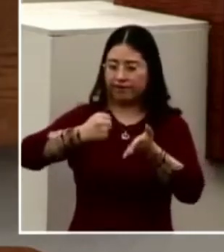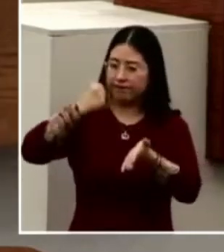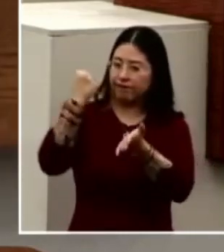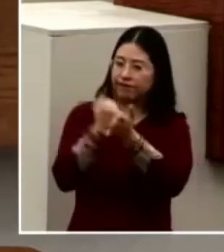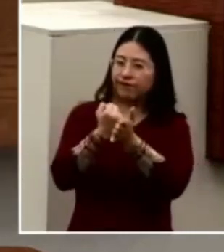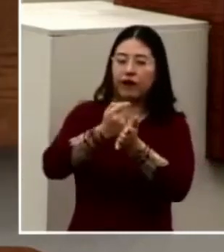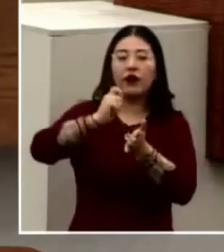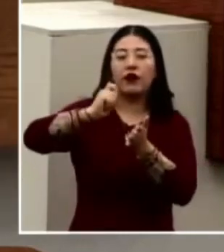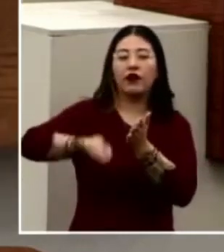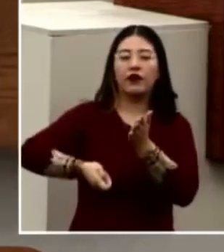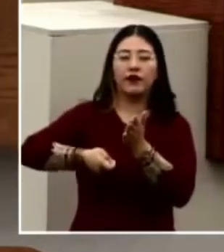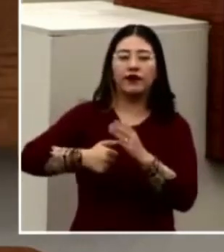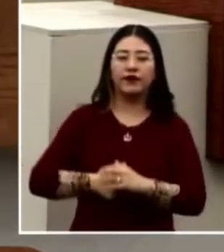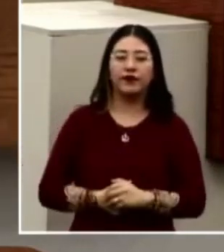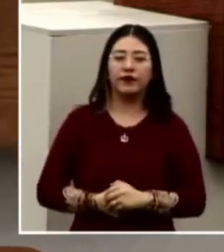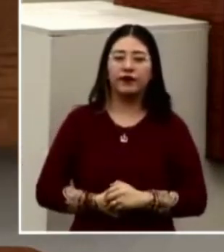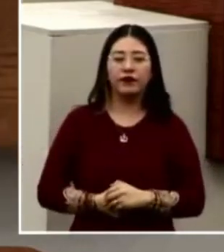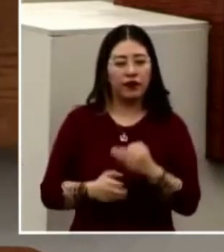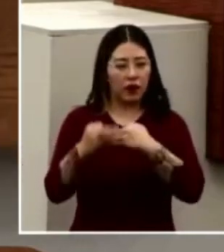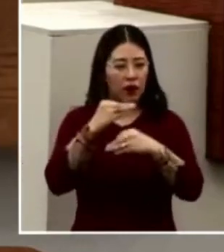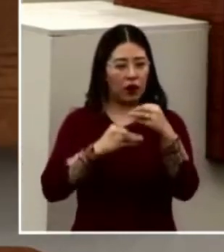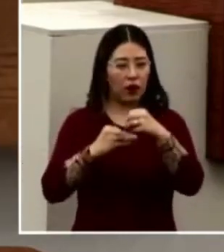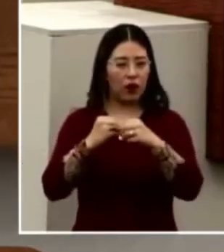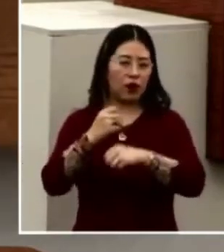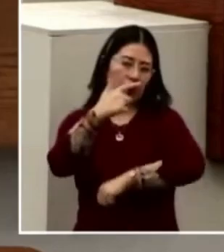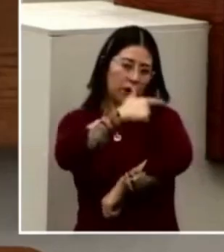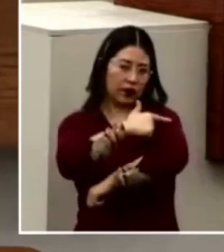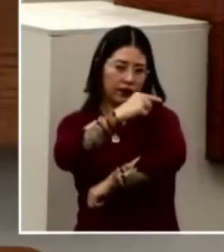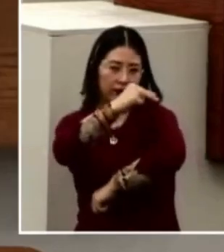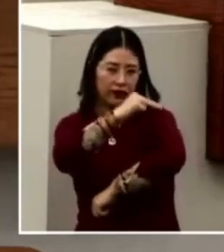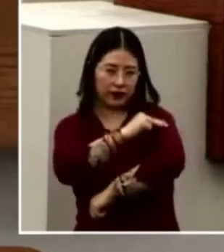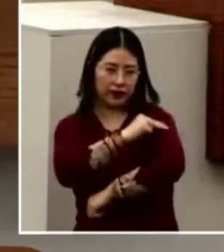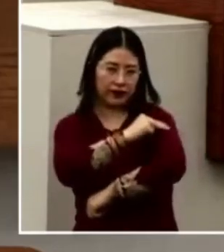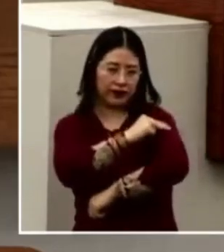cual se creaba la Guardia Nacional